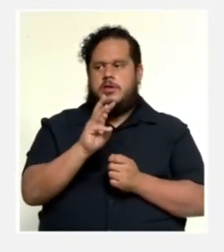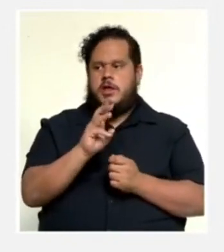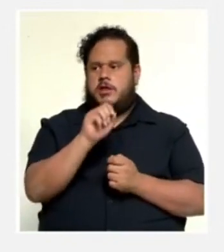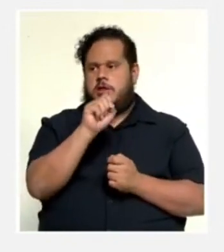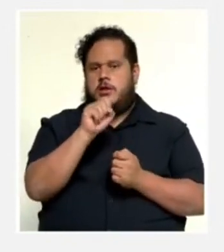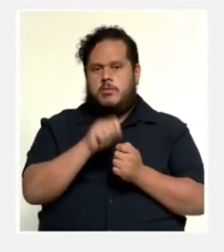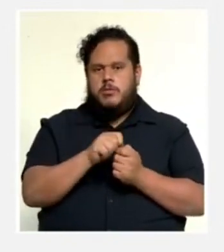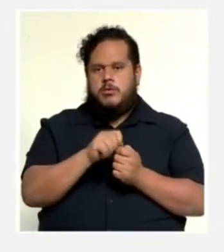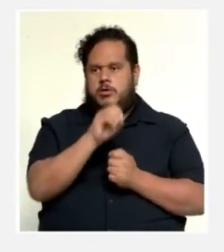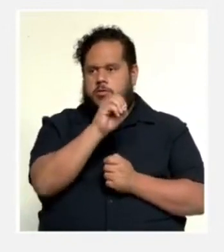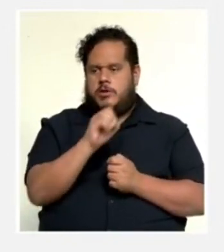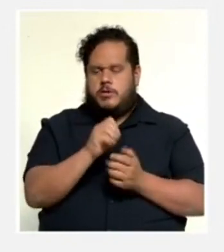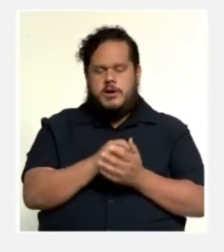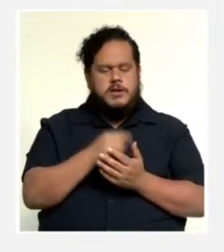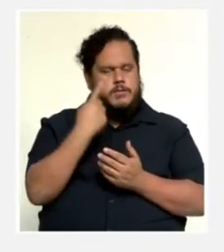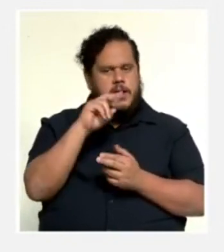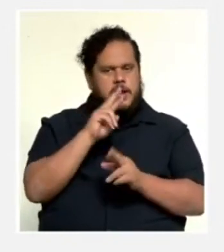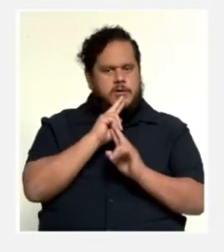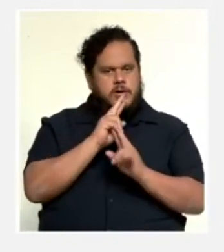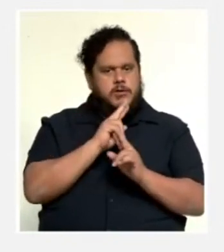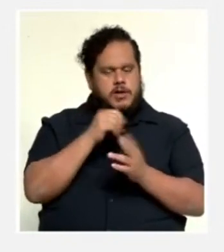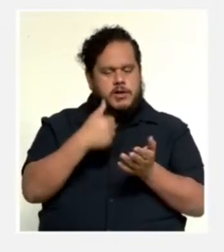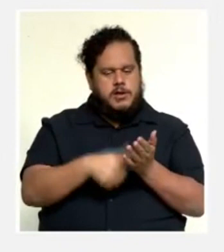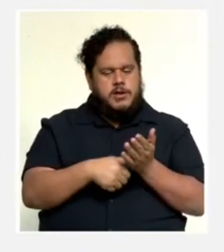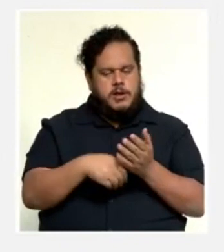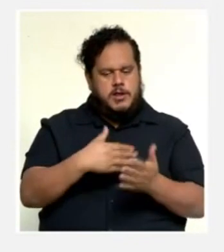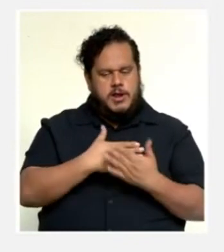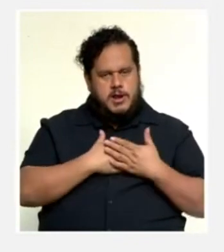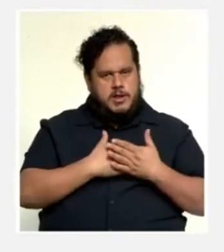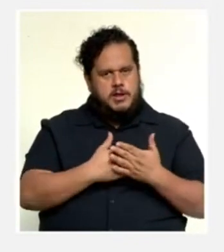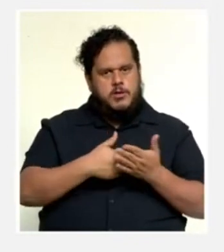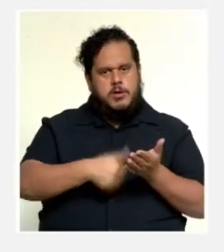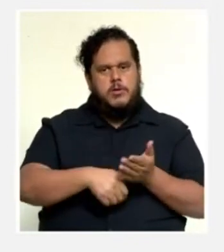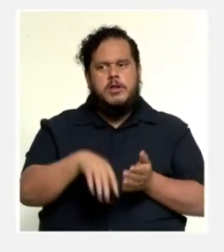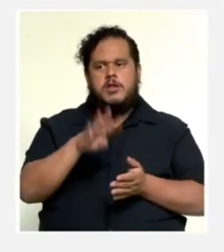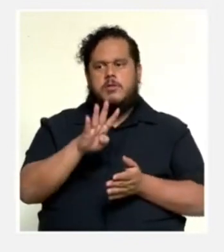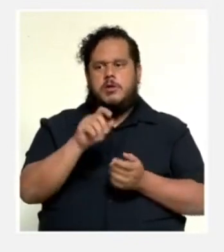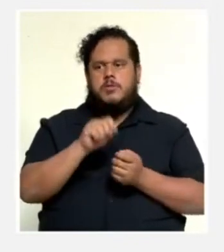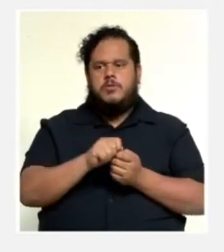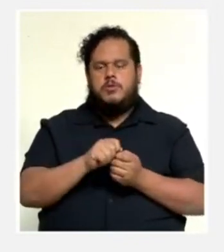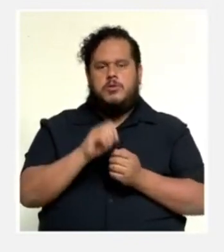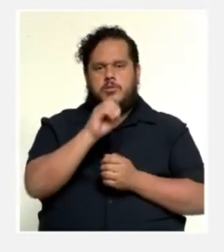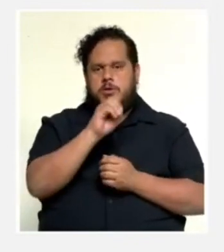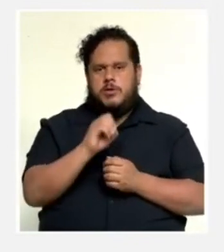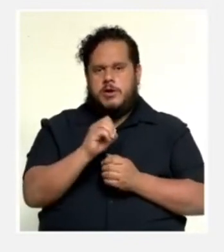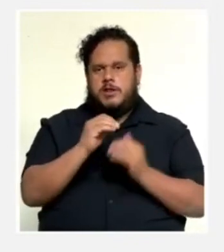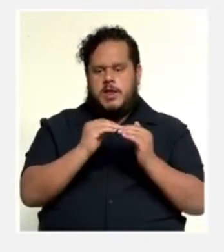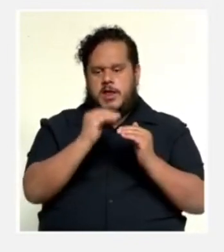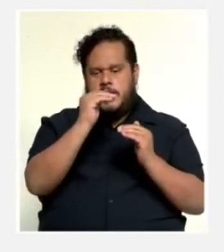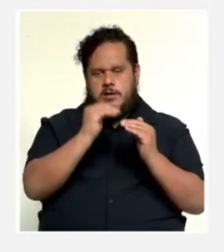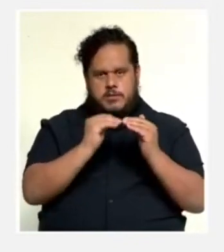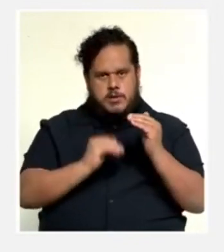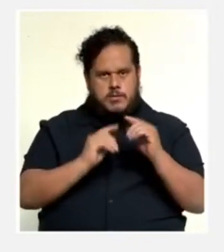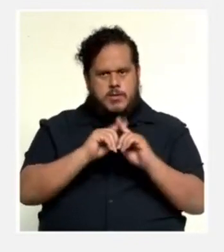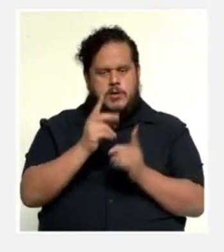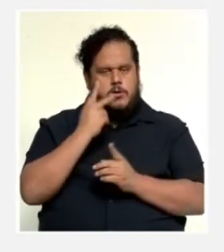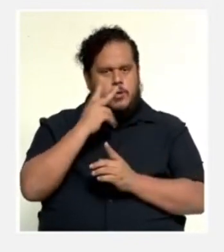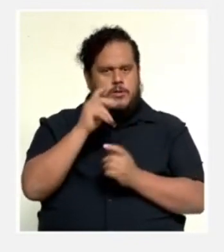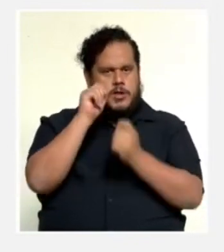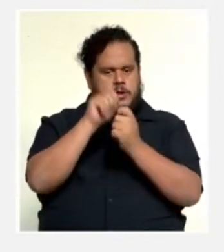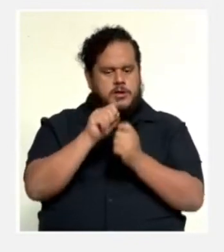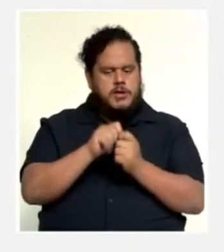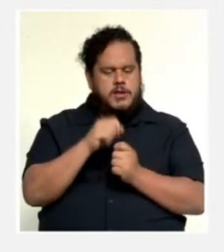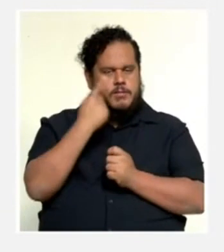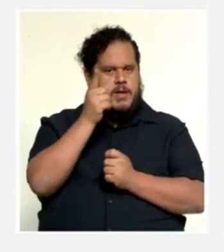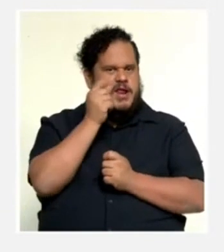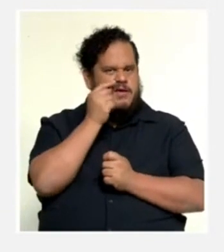faltaba aclarar que para los resultados electorales, en la intención de voto, es de 4 puntos porcentuales el margen de error. Pero lo vamos a ver en detalle para